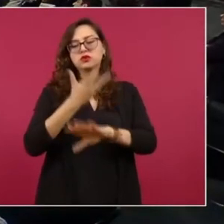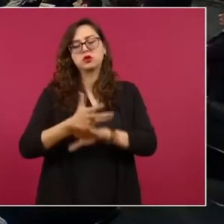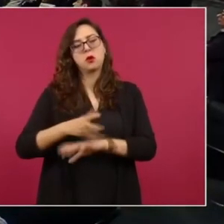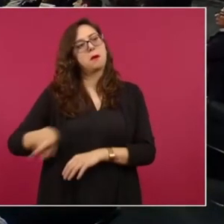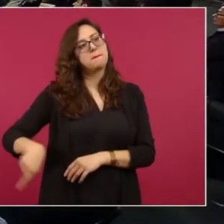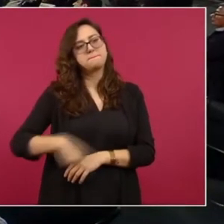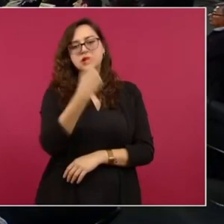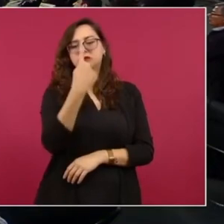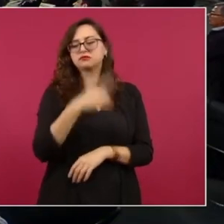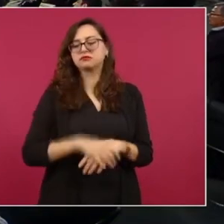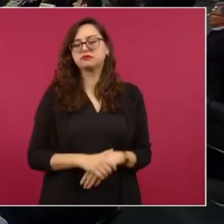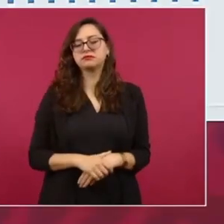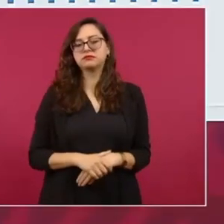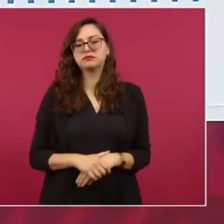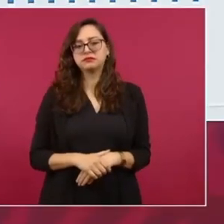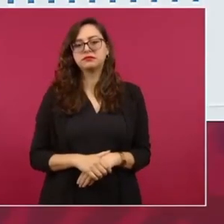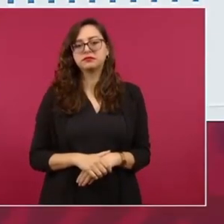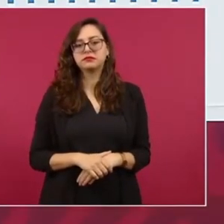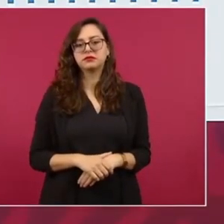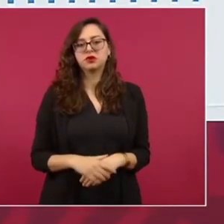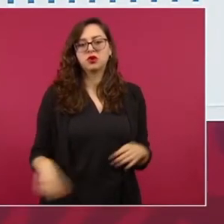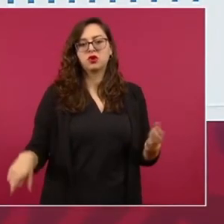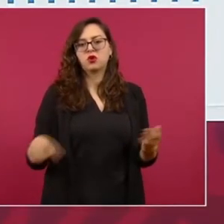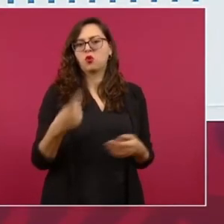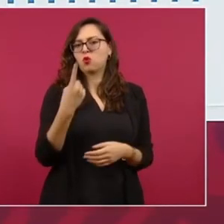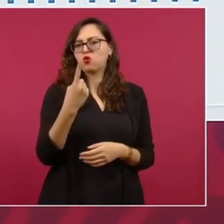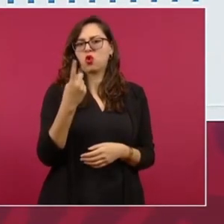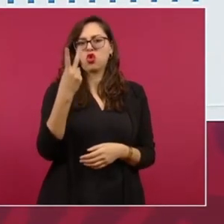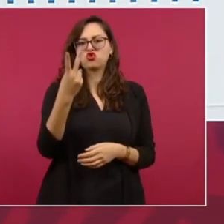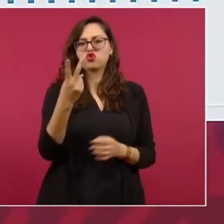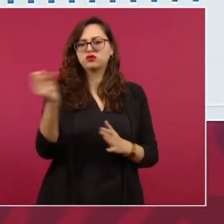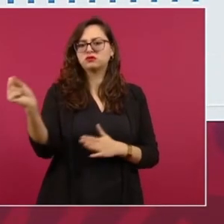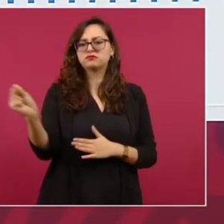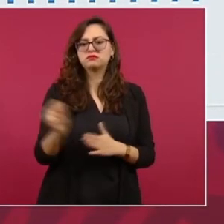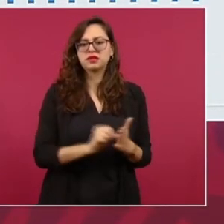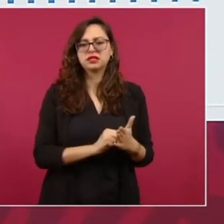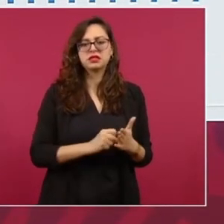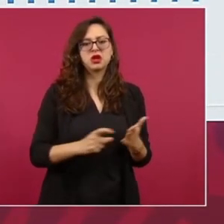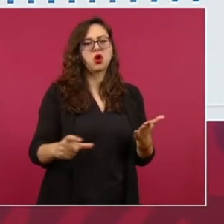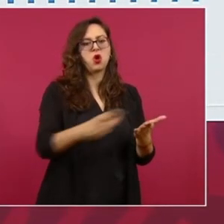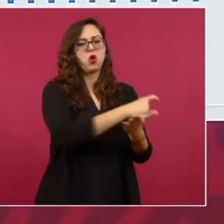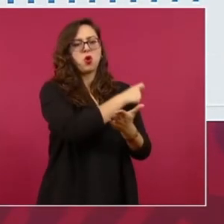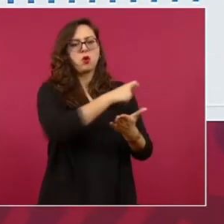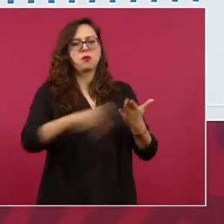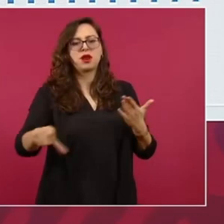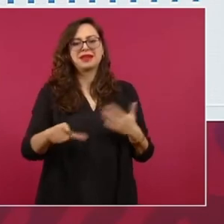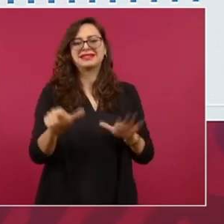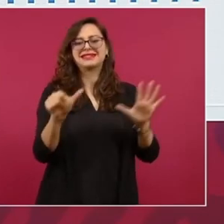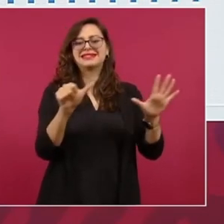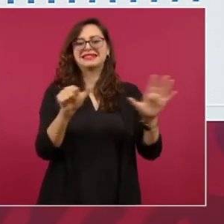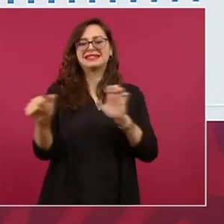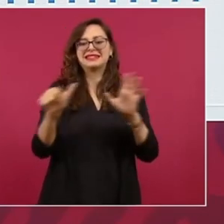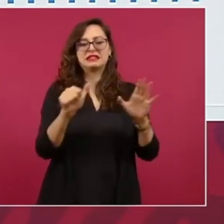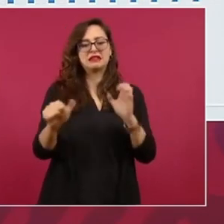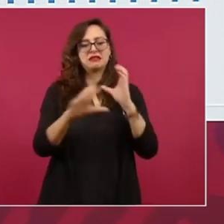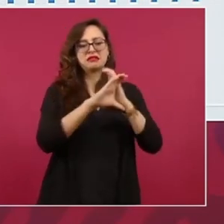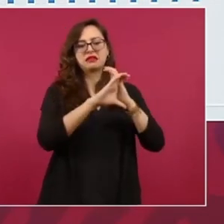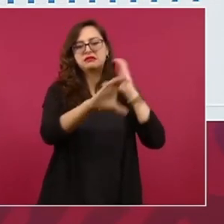en un mes, creo, dos meses, más de 600 pipas.